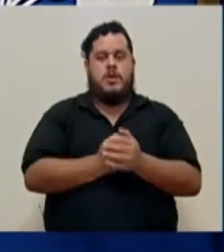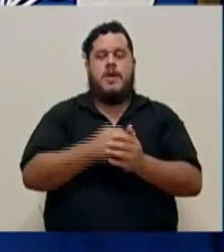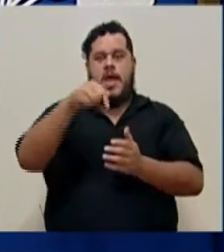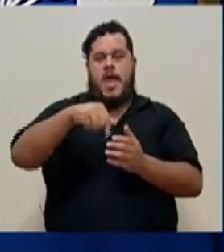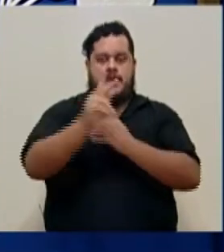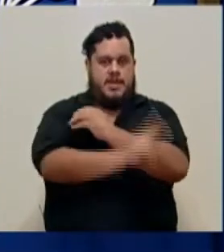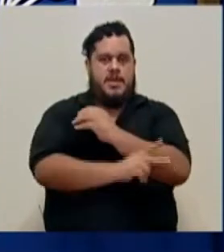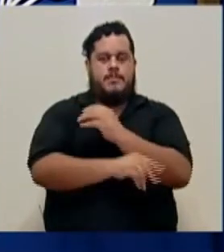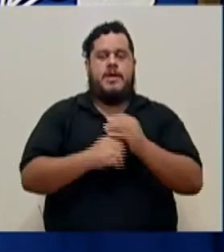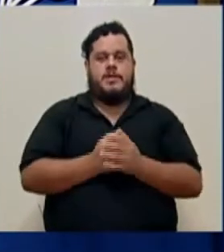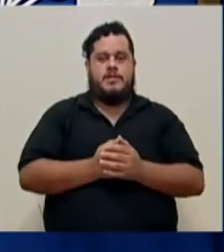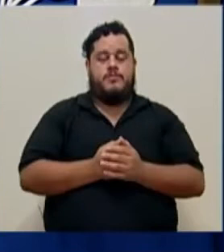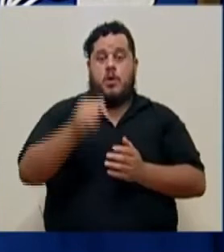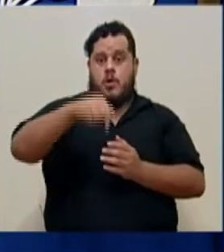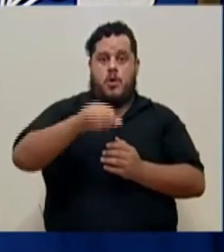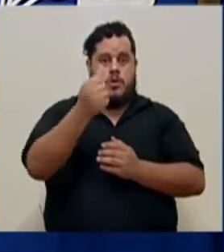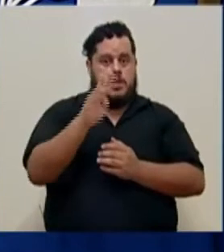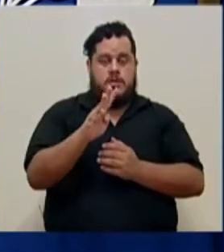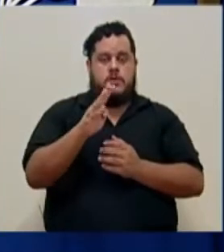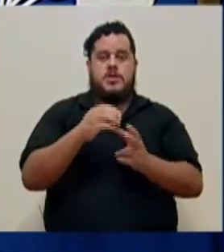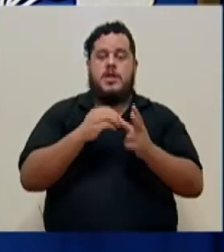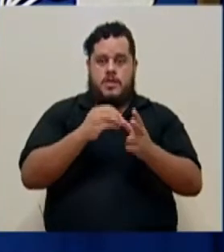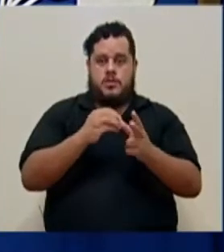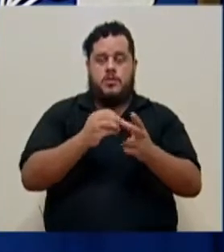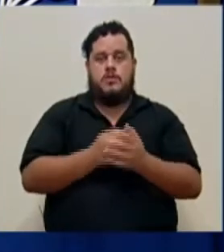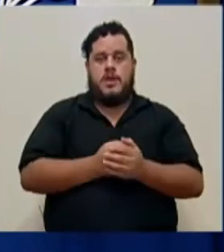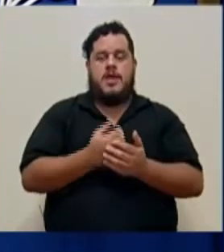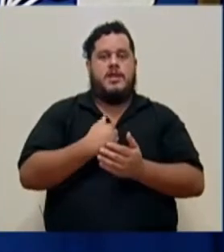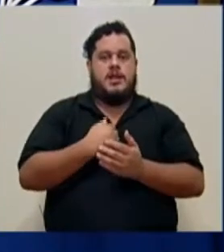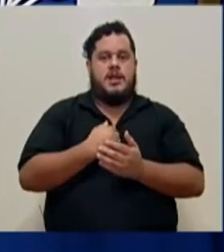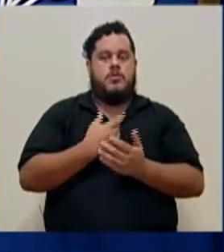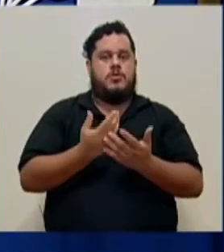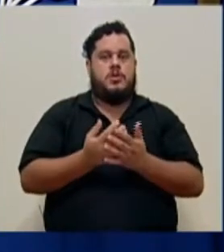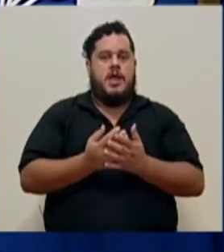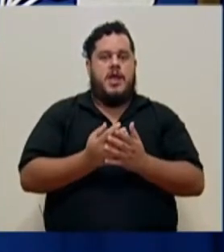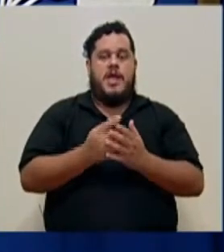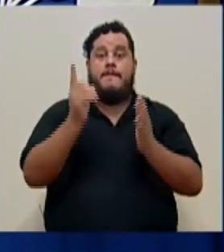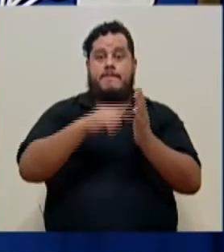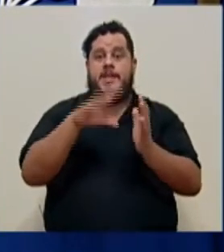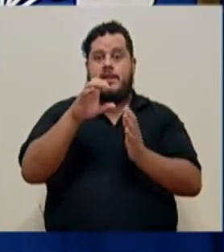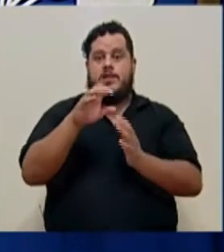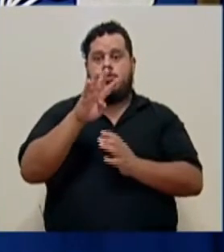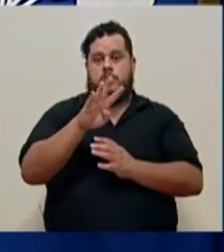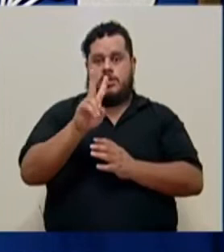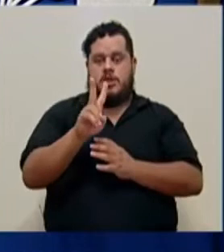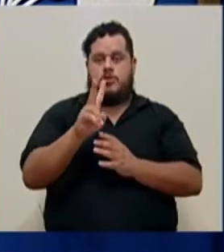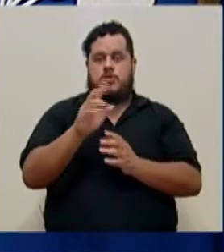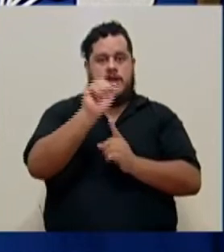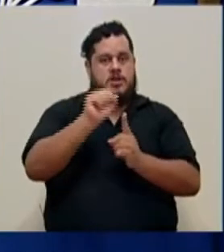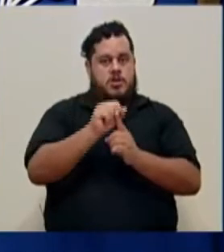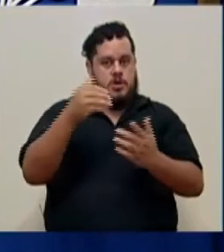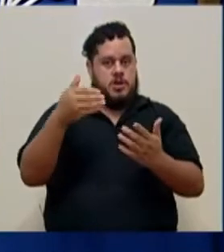en nuestro país. Hoy, 14 de octubre, tenemos un registro de 1.542 casos